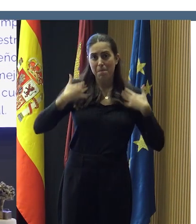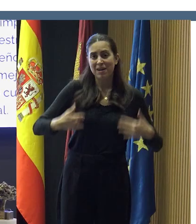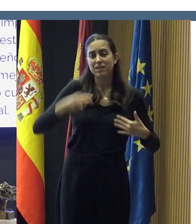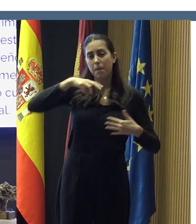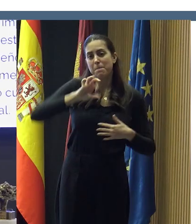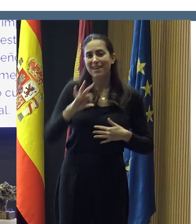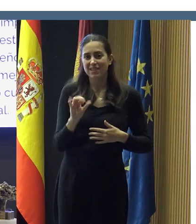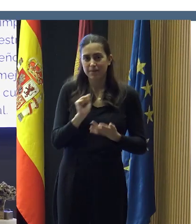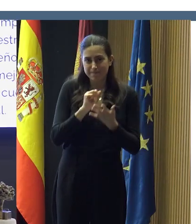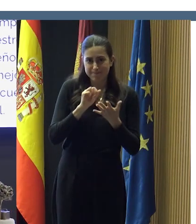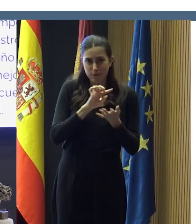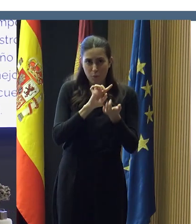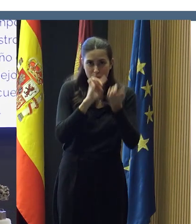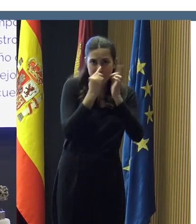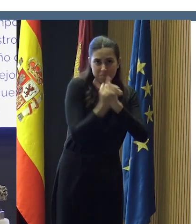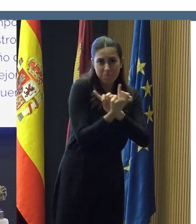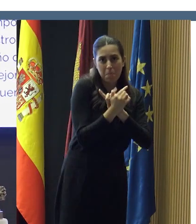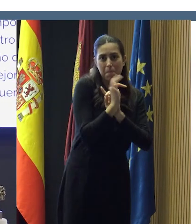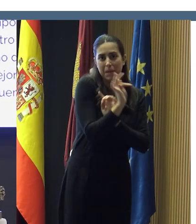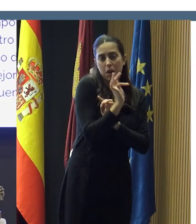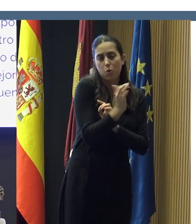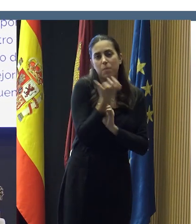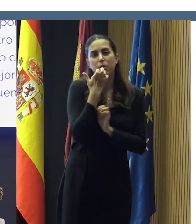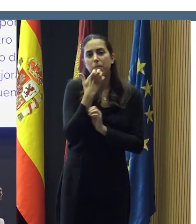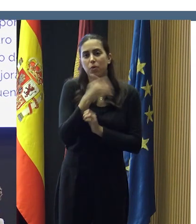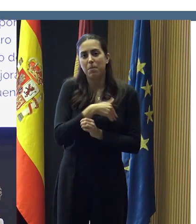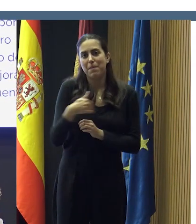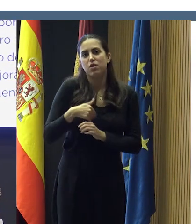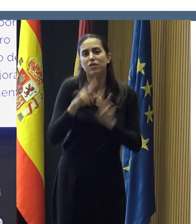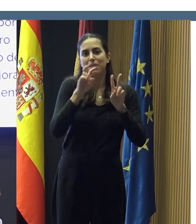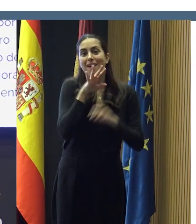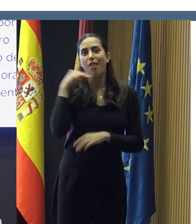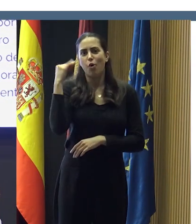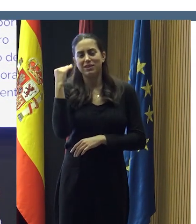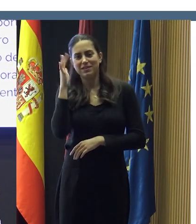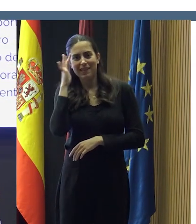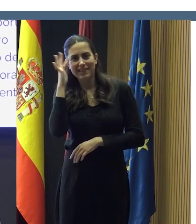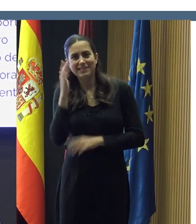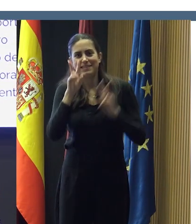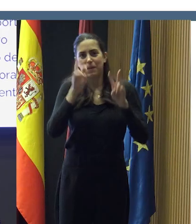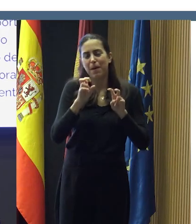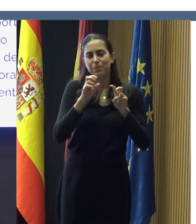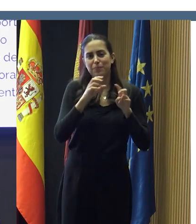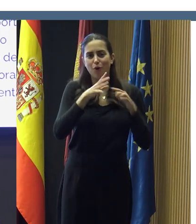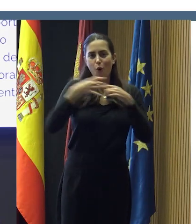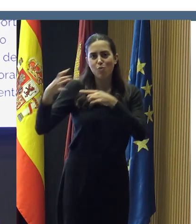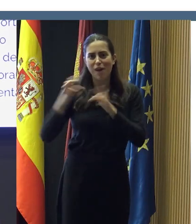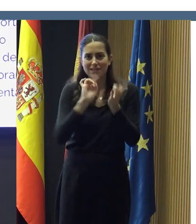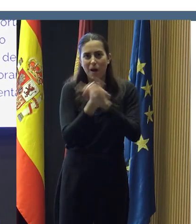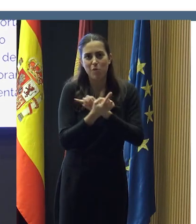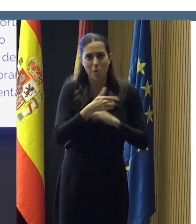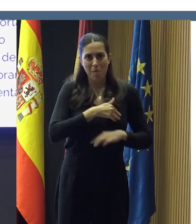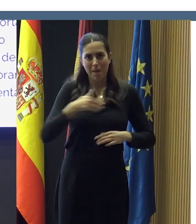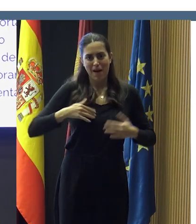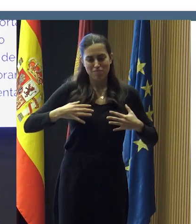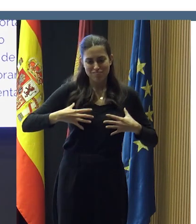ahí, quedarse en un tumor benigno. Eso pasa mucho también en los tumores mamarios, ¿no? En las adolescentes, con la pubertad, ¿no? El aumento de las mamas